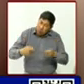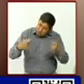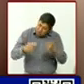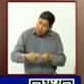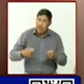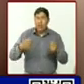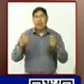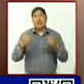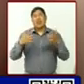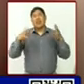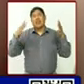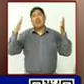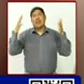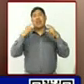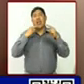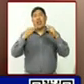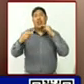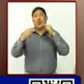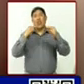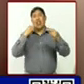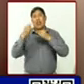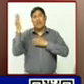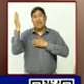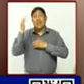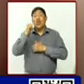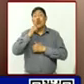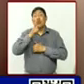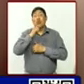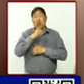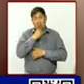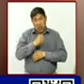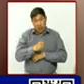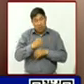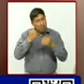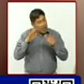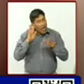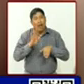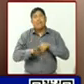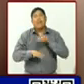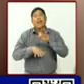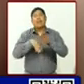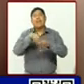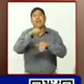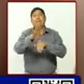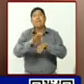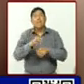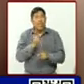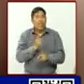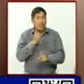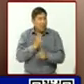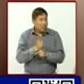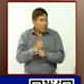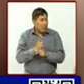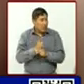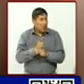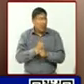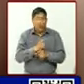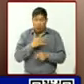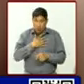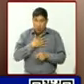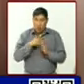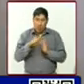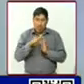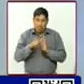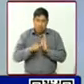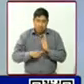y es la gran noticia que le tenemos que dar. Algo que les quiero decir es que justamente he estado presente en toda la operación,